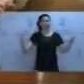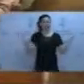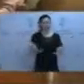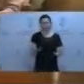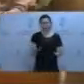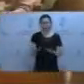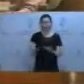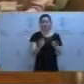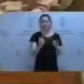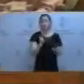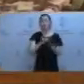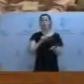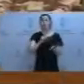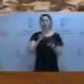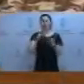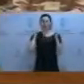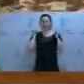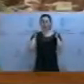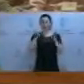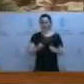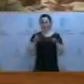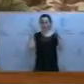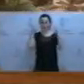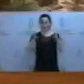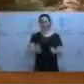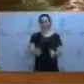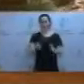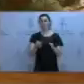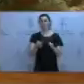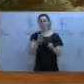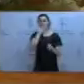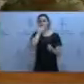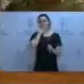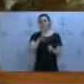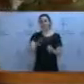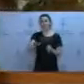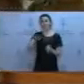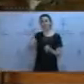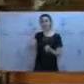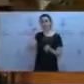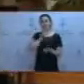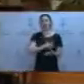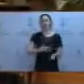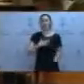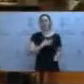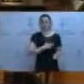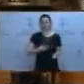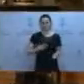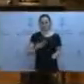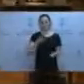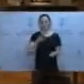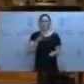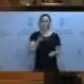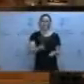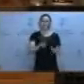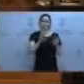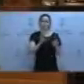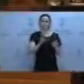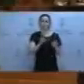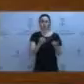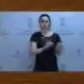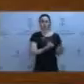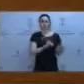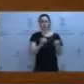su inmediatez, disponibilidad, fácil contratación, comodidad, así como sirviendo de enlace con otros medios de